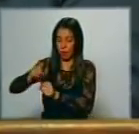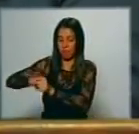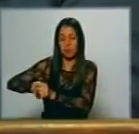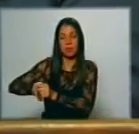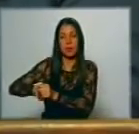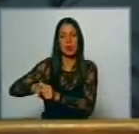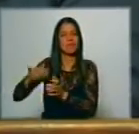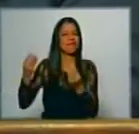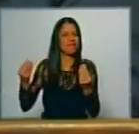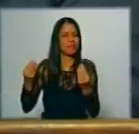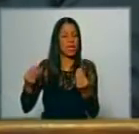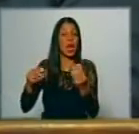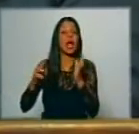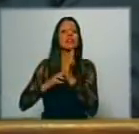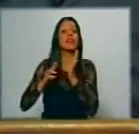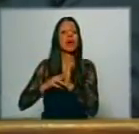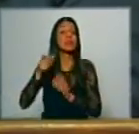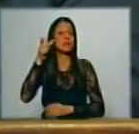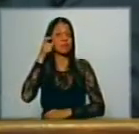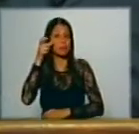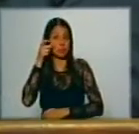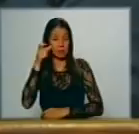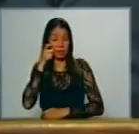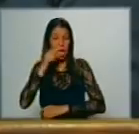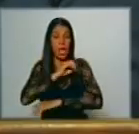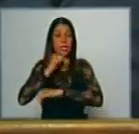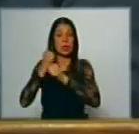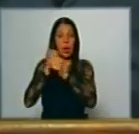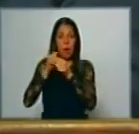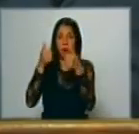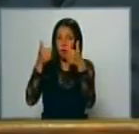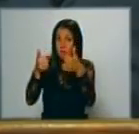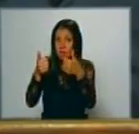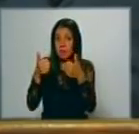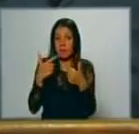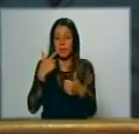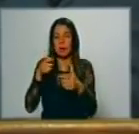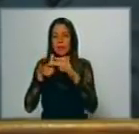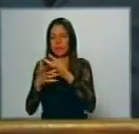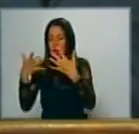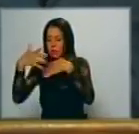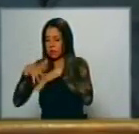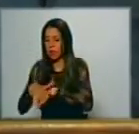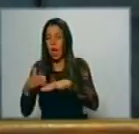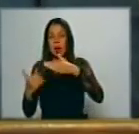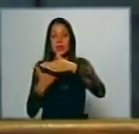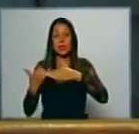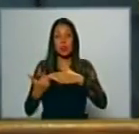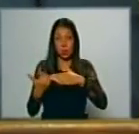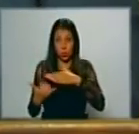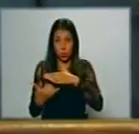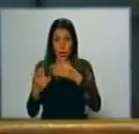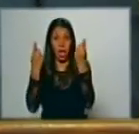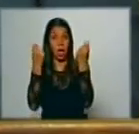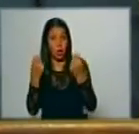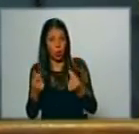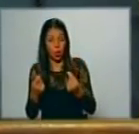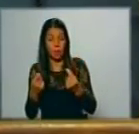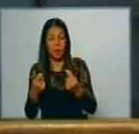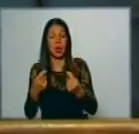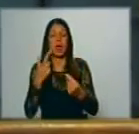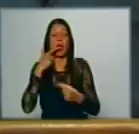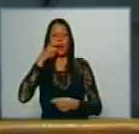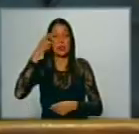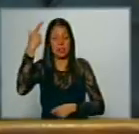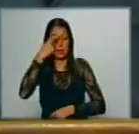la eficiencia, eficacia, efectividad, colaboración interinstitucional, economía,